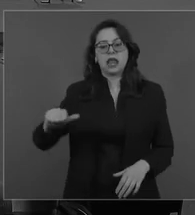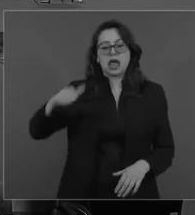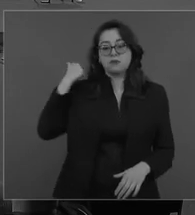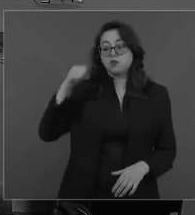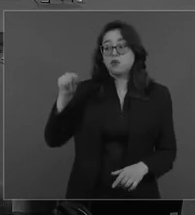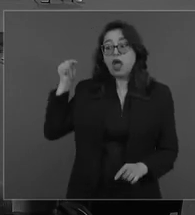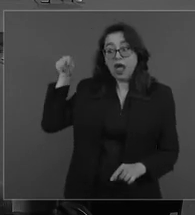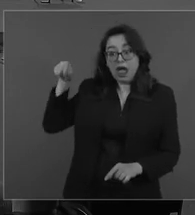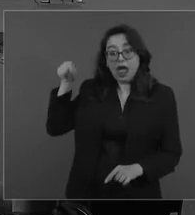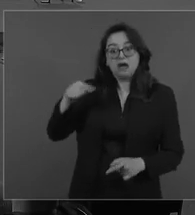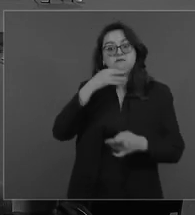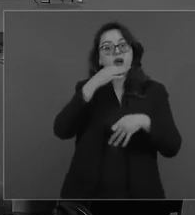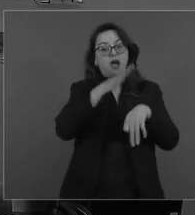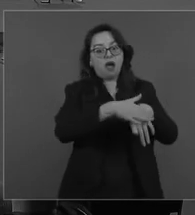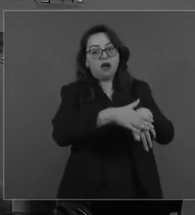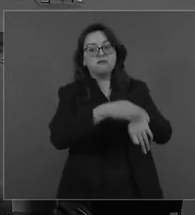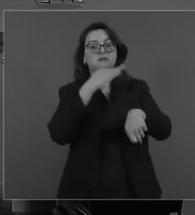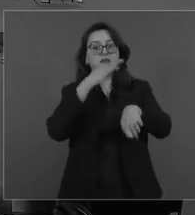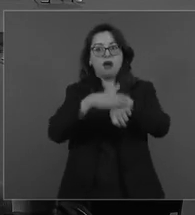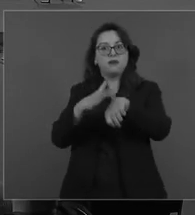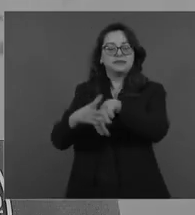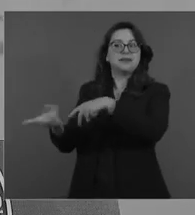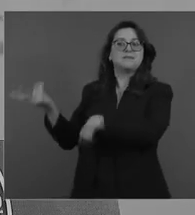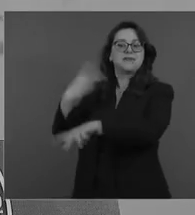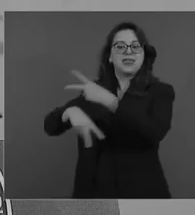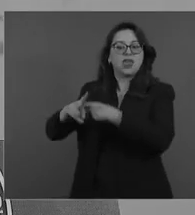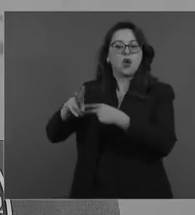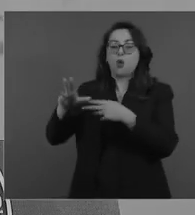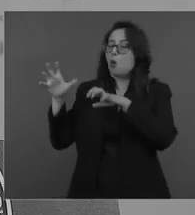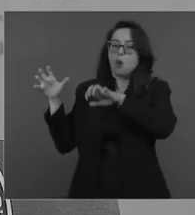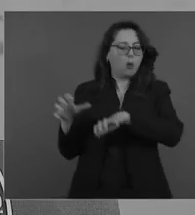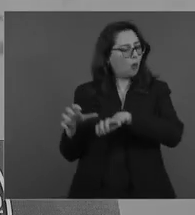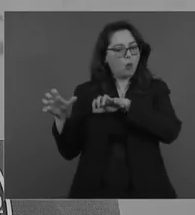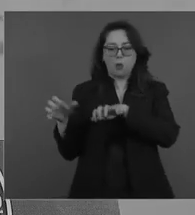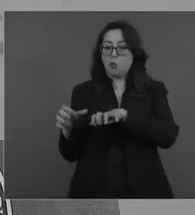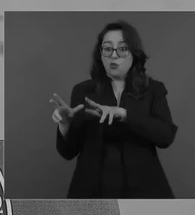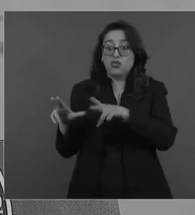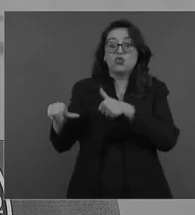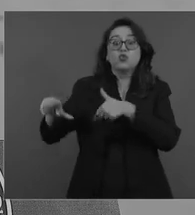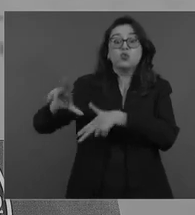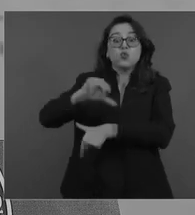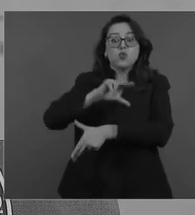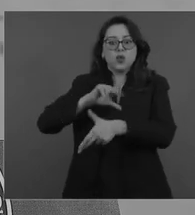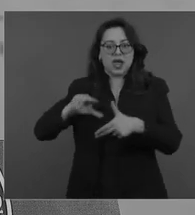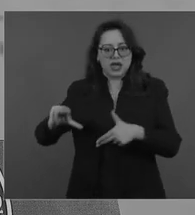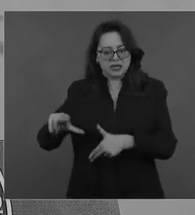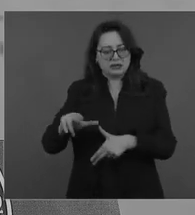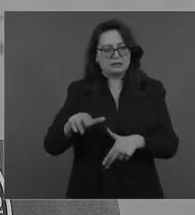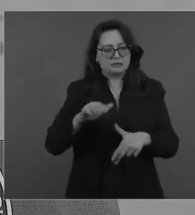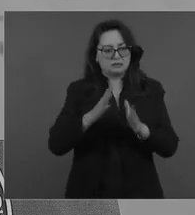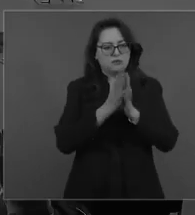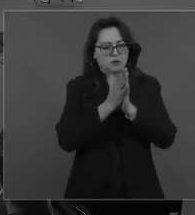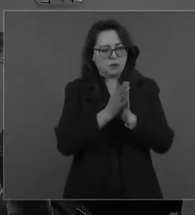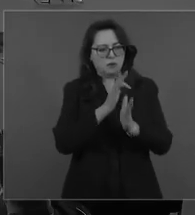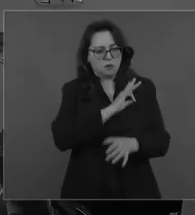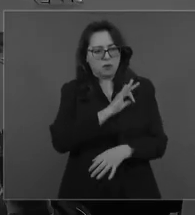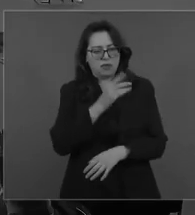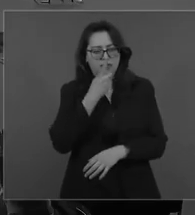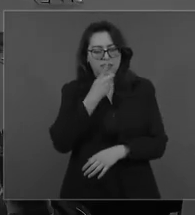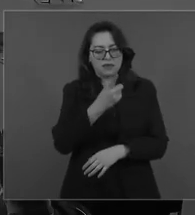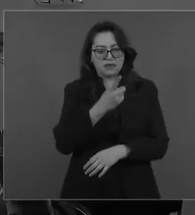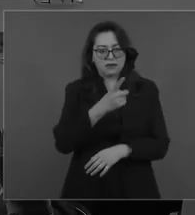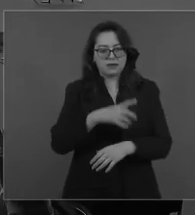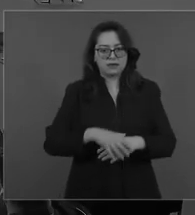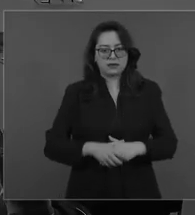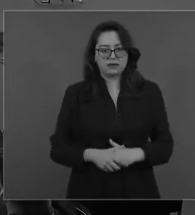está alertando a la población a que vaya a centros de acopio. Digo,